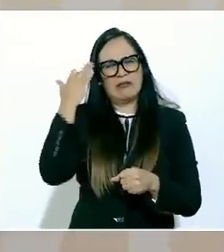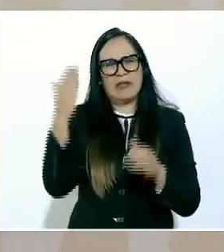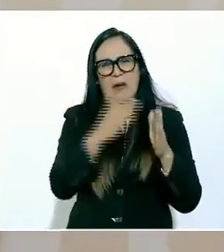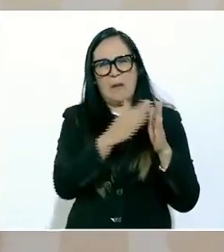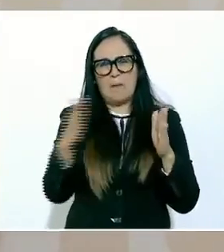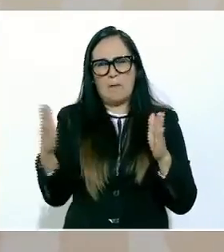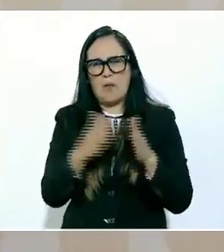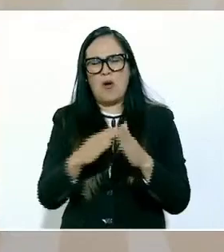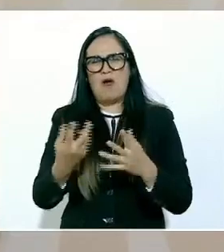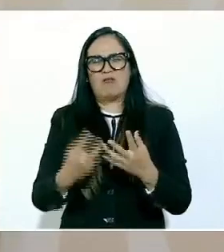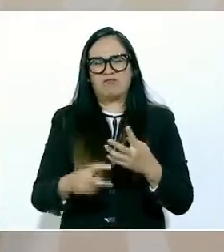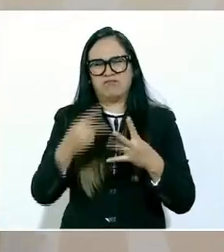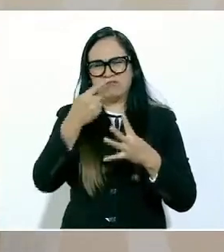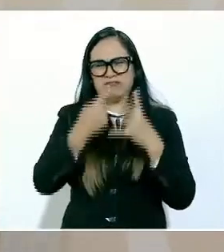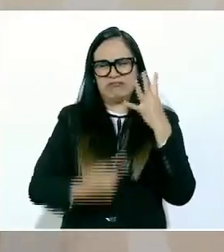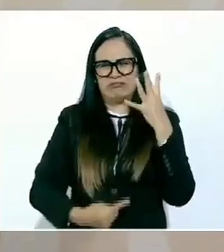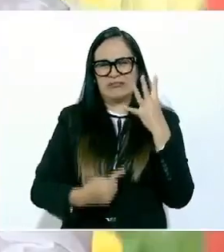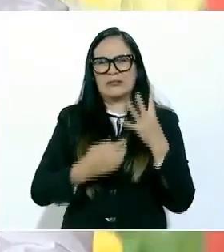perdimos